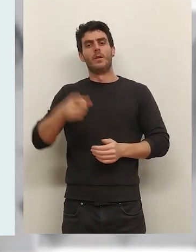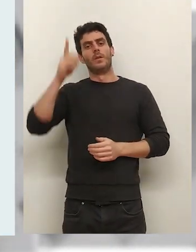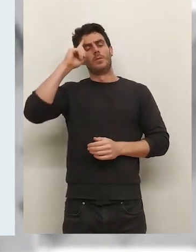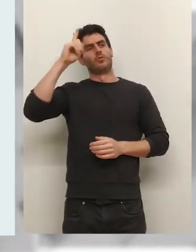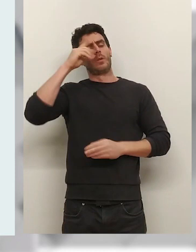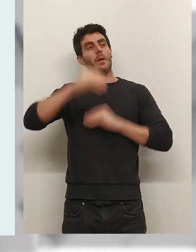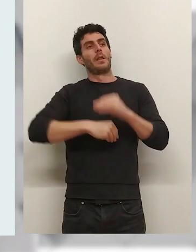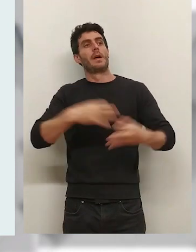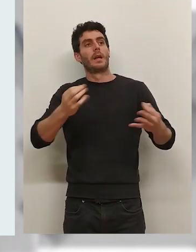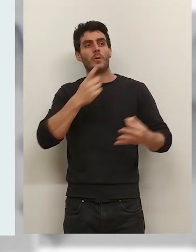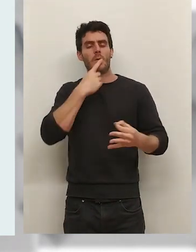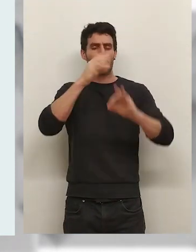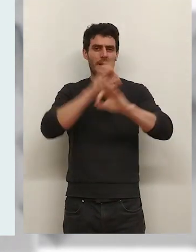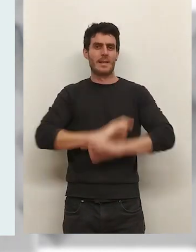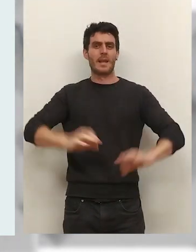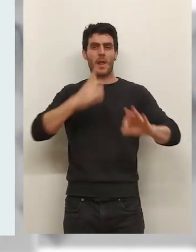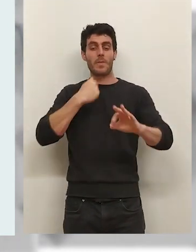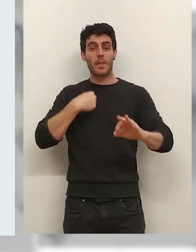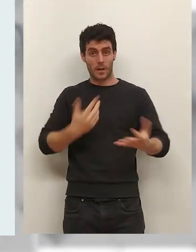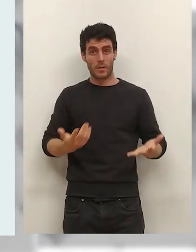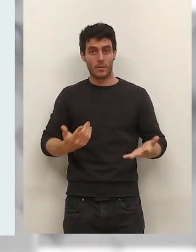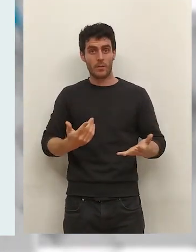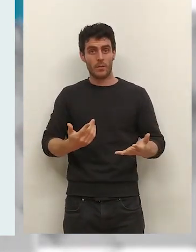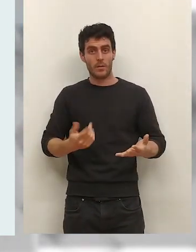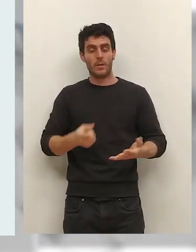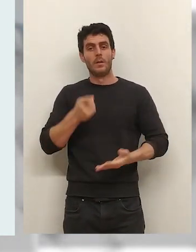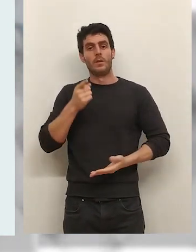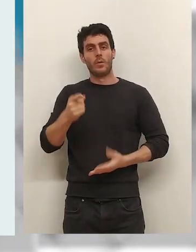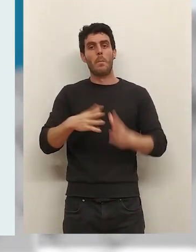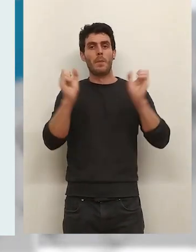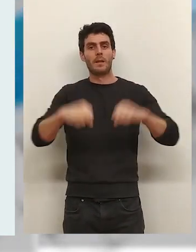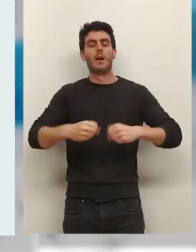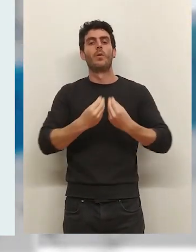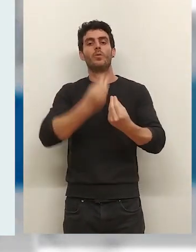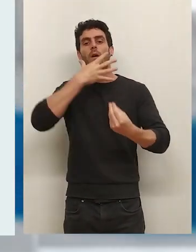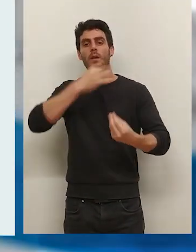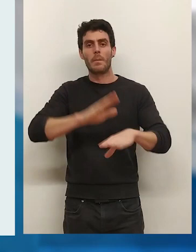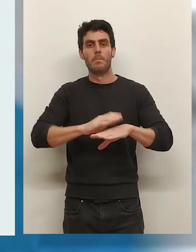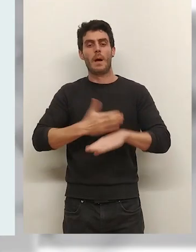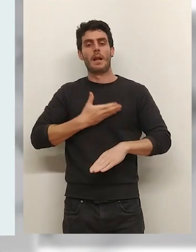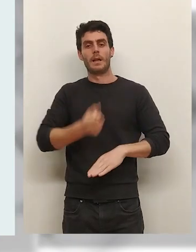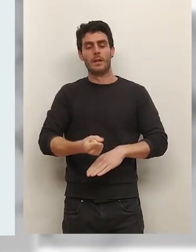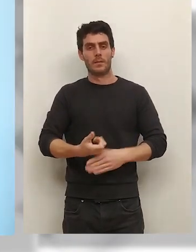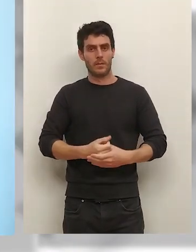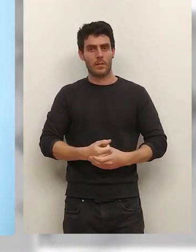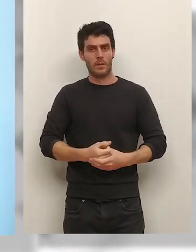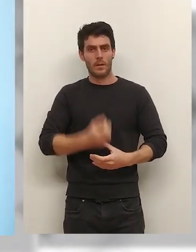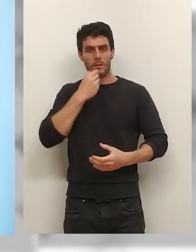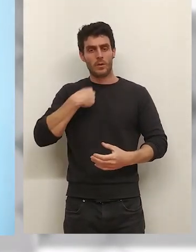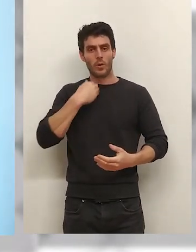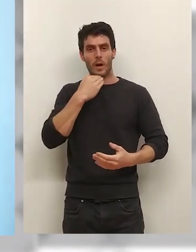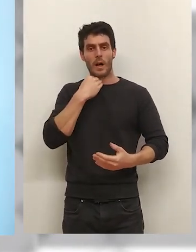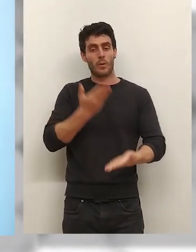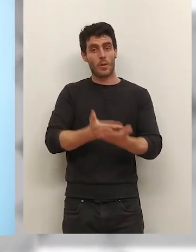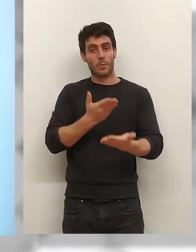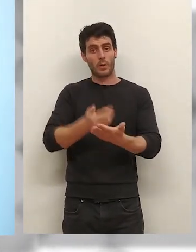sabe si viene o va. No se ha mojado en absoluto para decirnos con quién estaría dispuesto usted a pactar para ser alcalde de esta ciudad. Si he demostrado